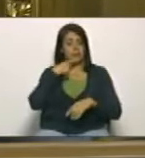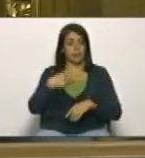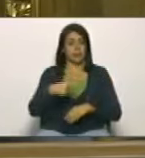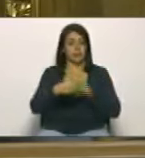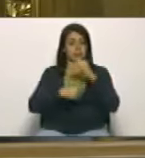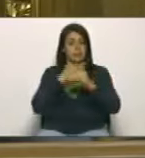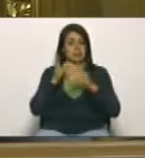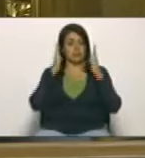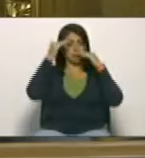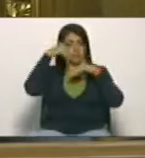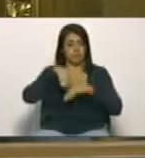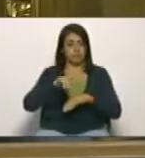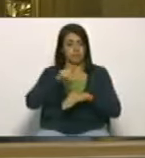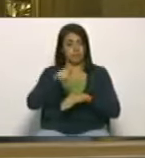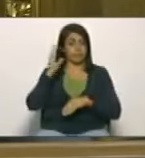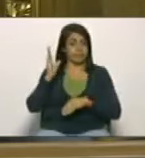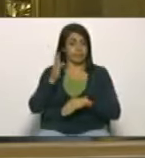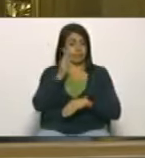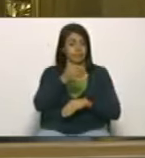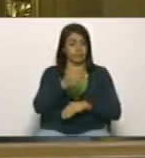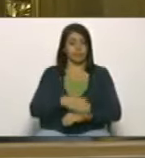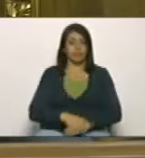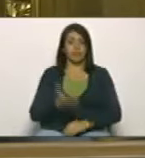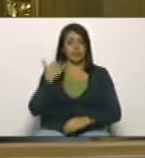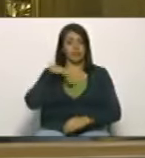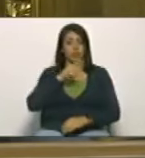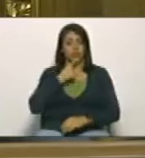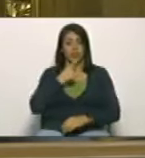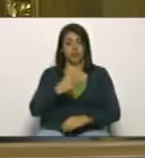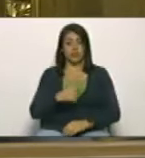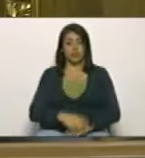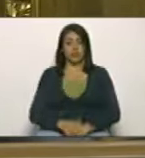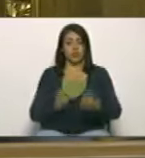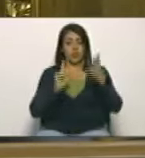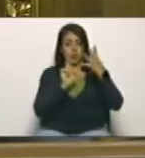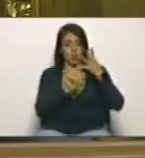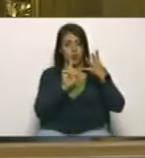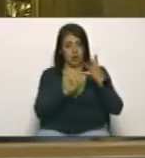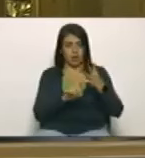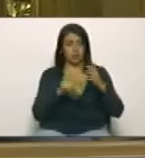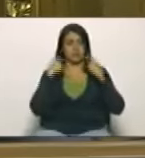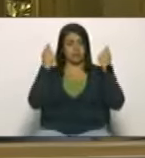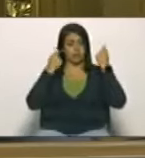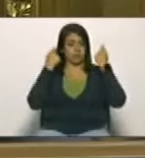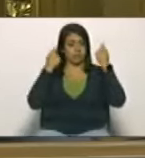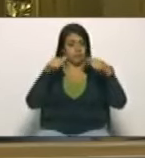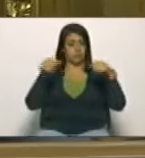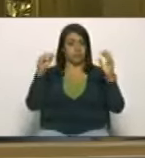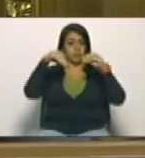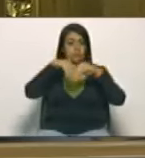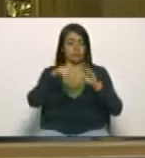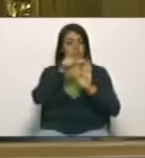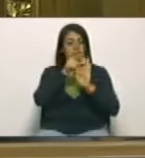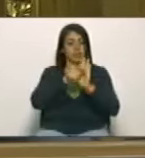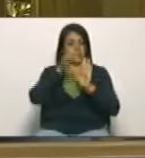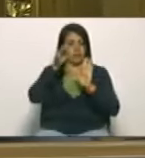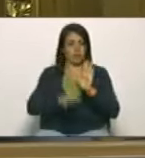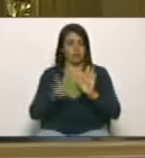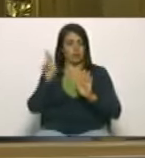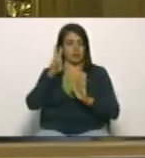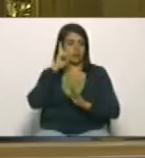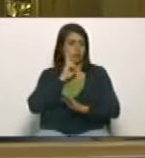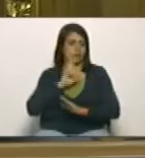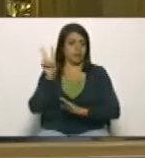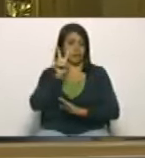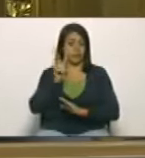que se aborde la cuestión de las sanciones penales según corresponda. Cuarto, publicar el presente acuerdo en la Gaceta Oficial de la